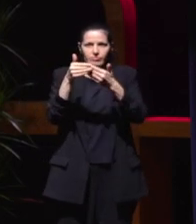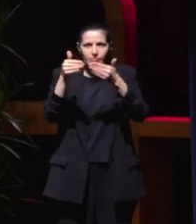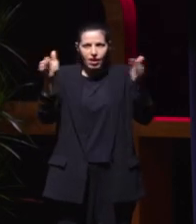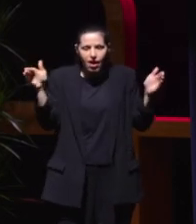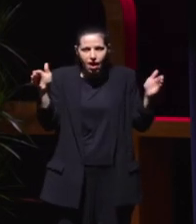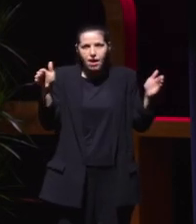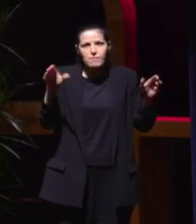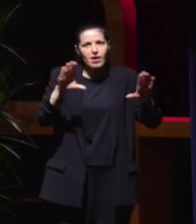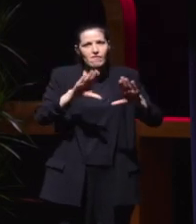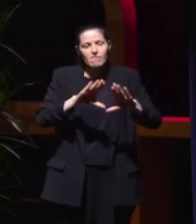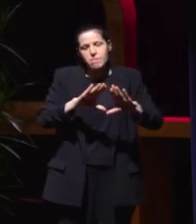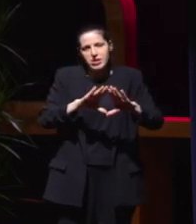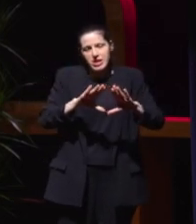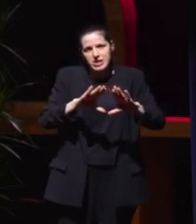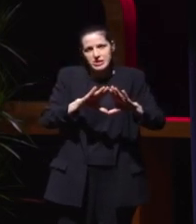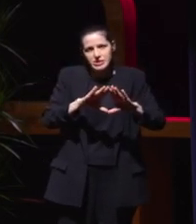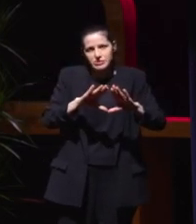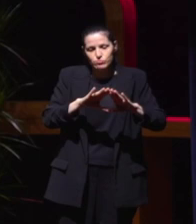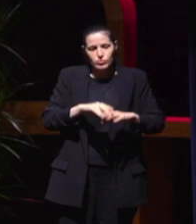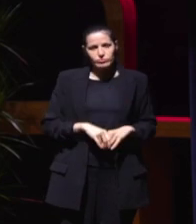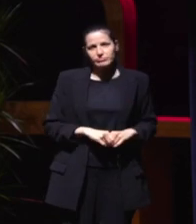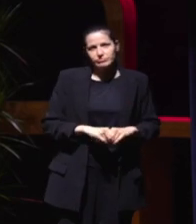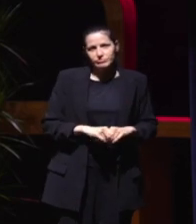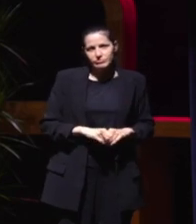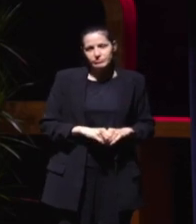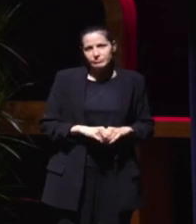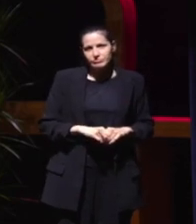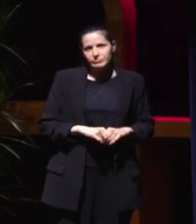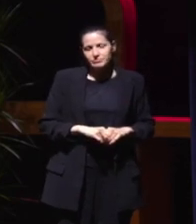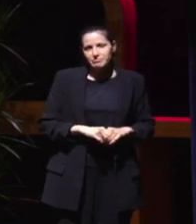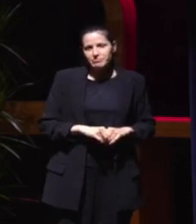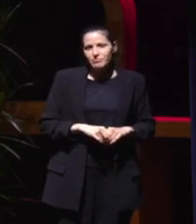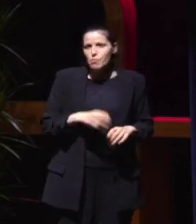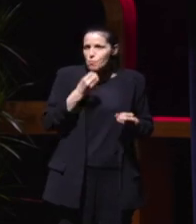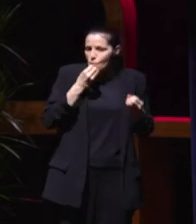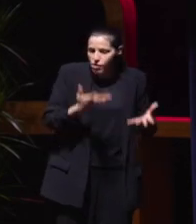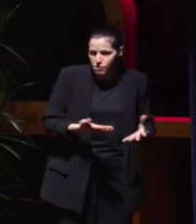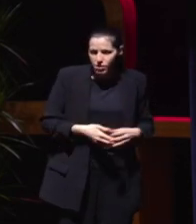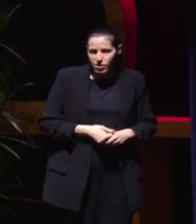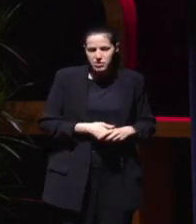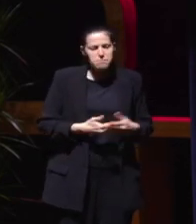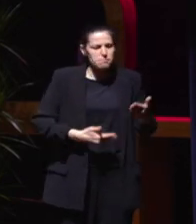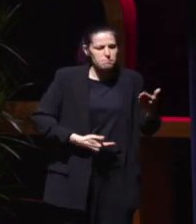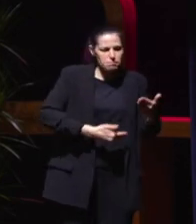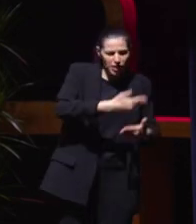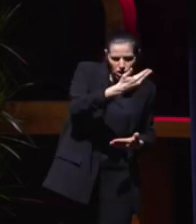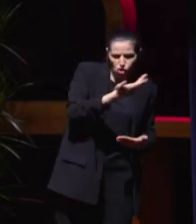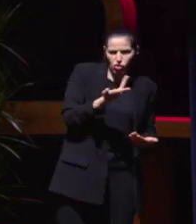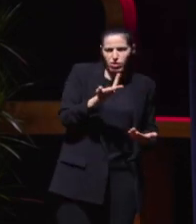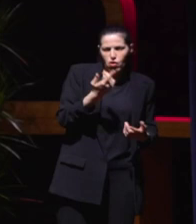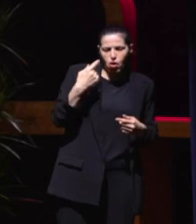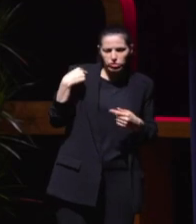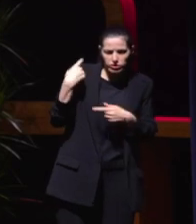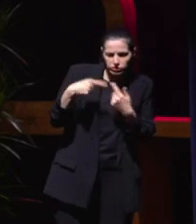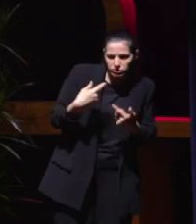ole la madre que te parió claro Qué pasa cuando un periódico horteniano tiene